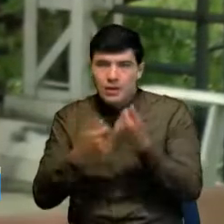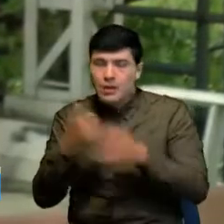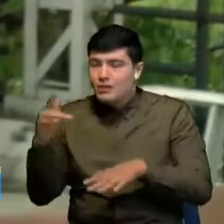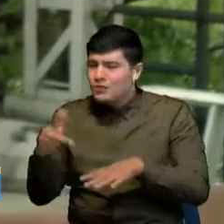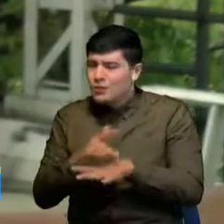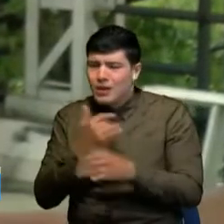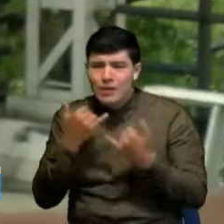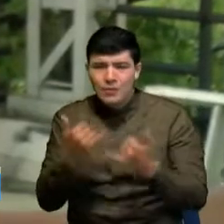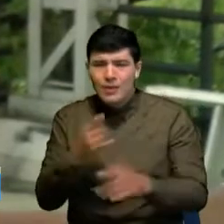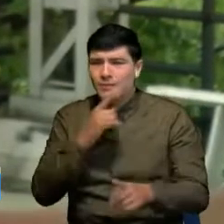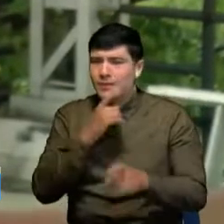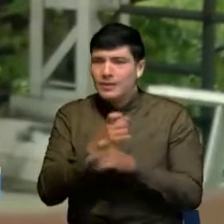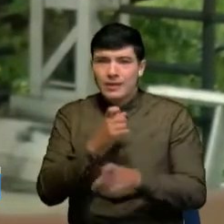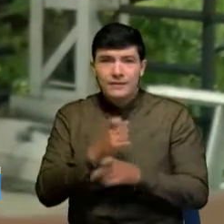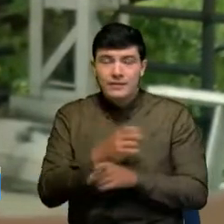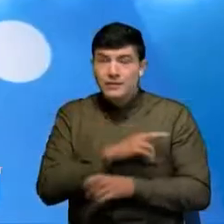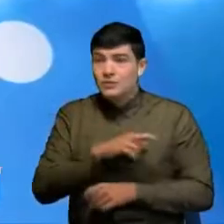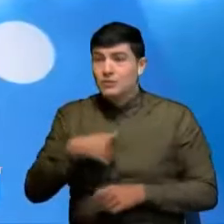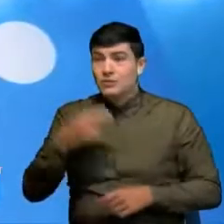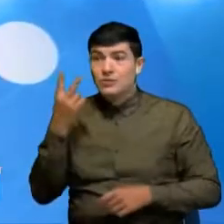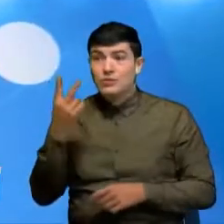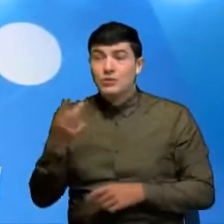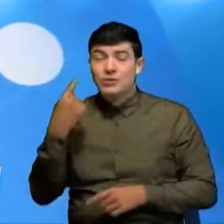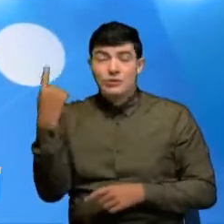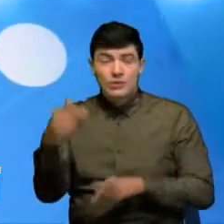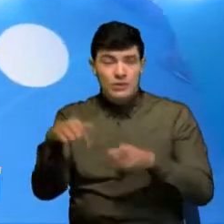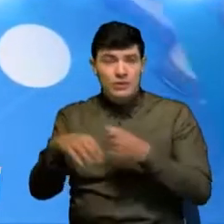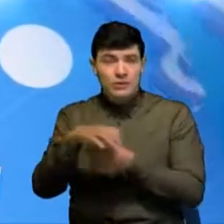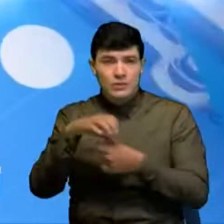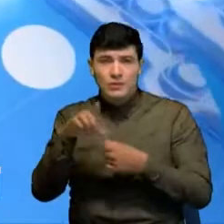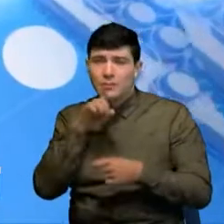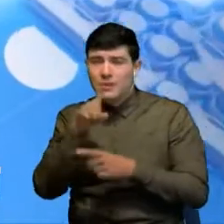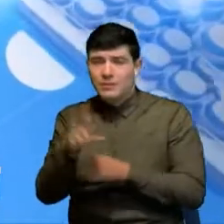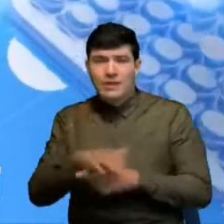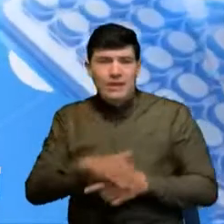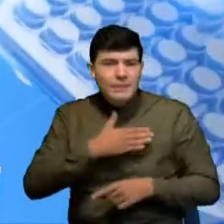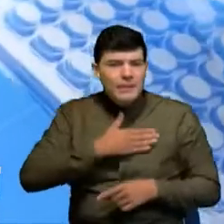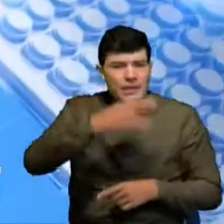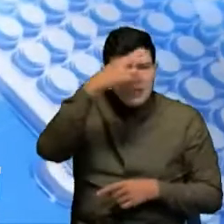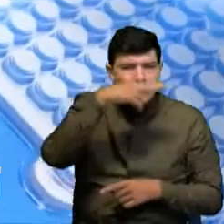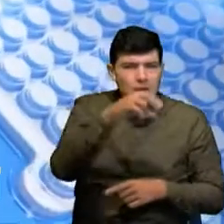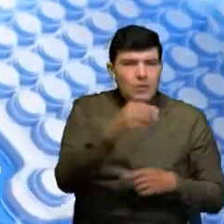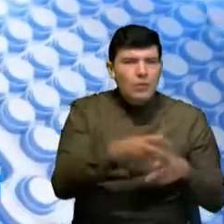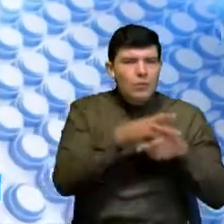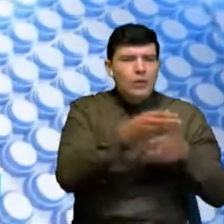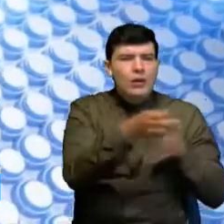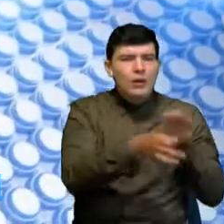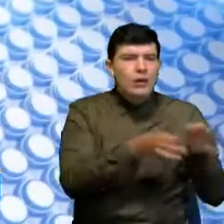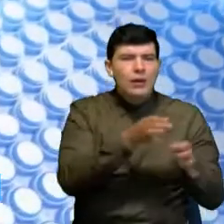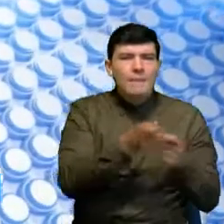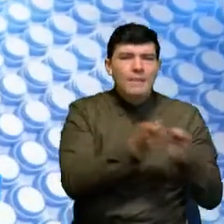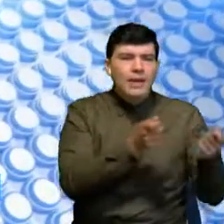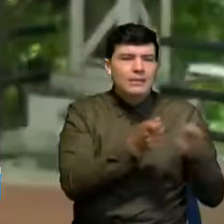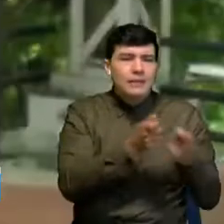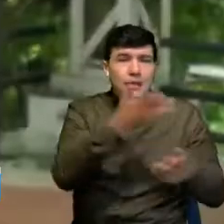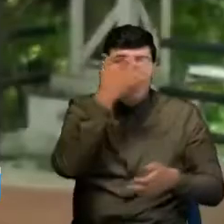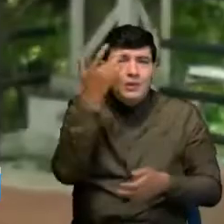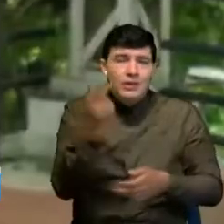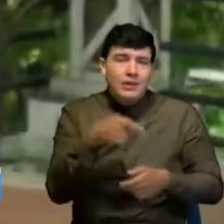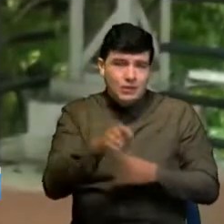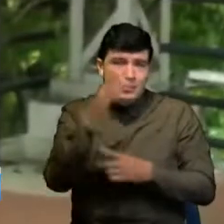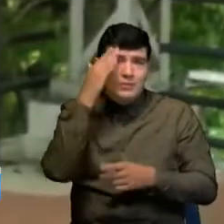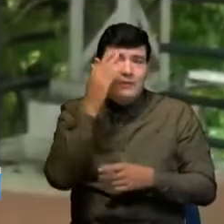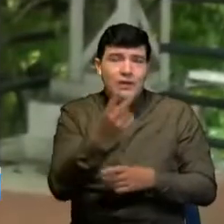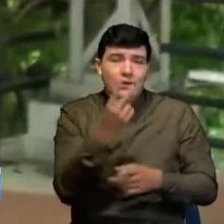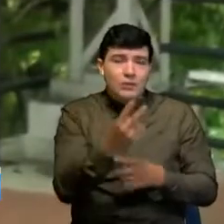muy duro somos los dos solos aquí en bucaramanga y mis hijos están al cuidado de una vecina ya que todas maneras hasta que los